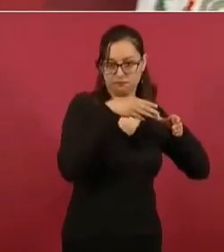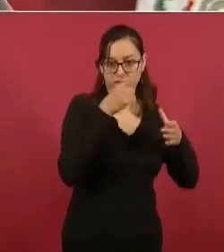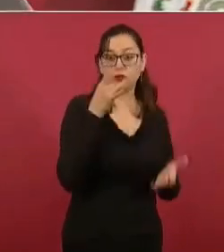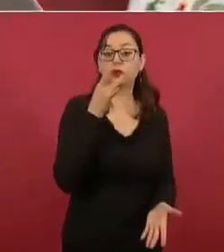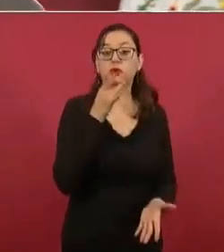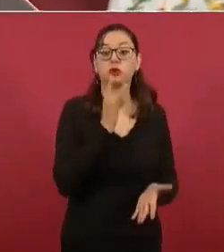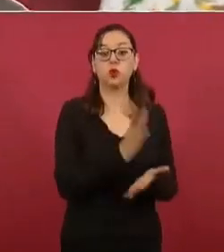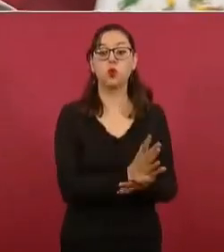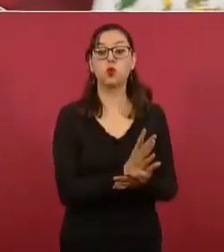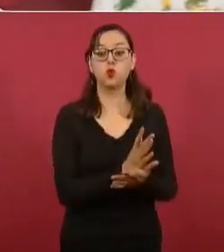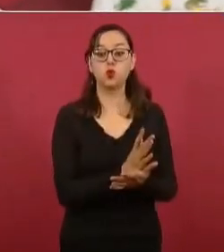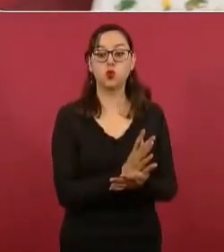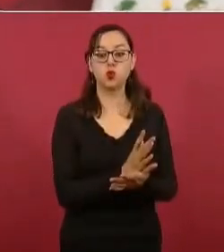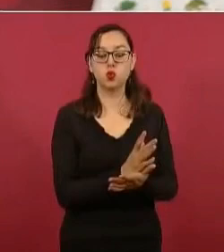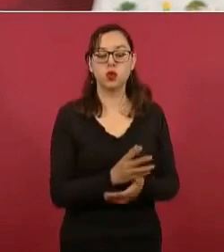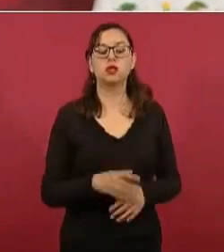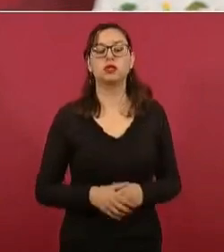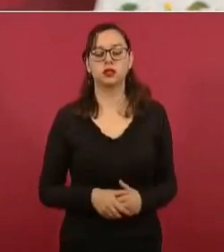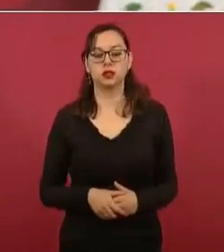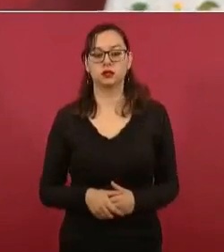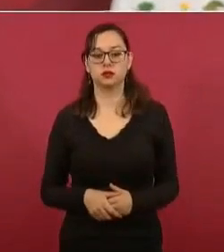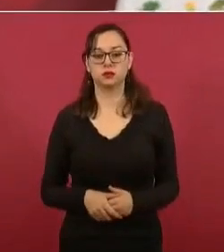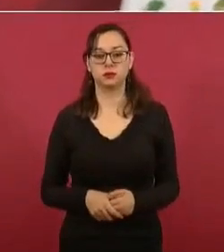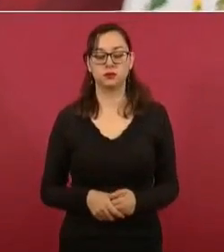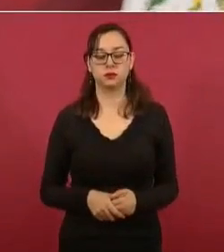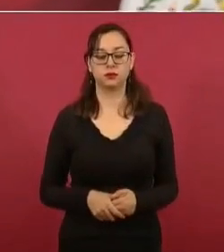hasta andan